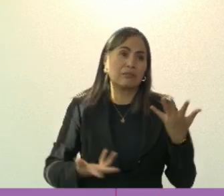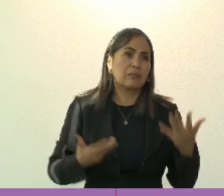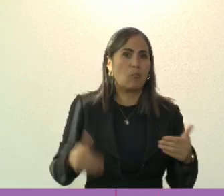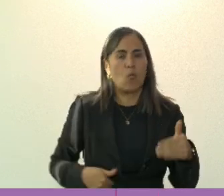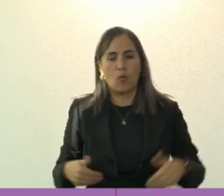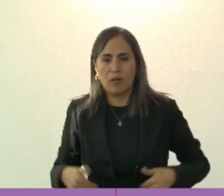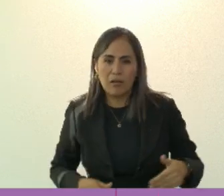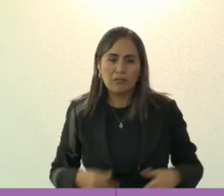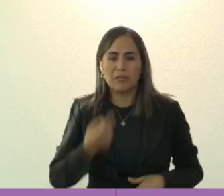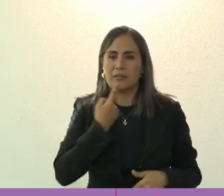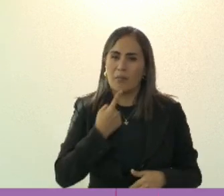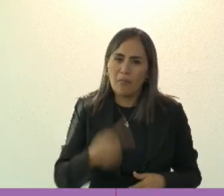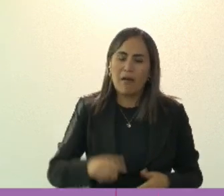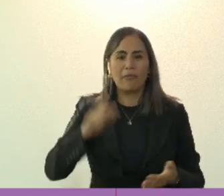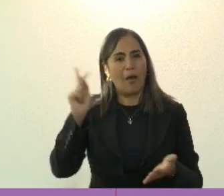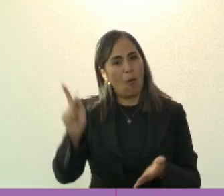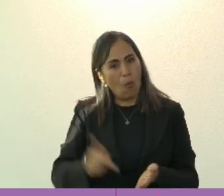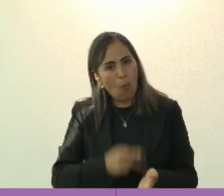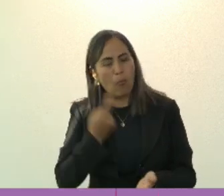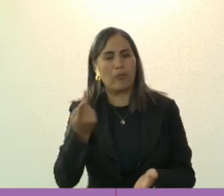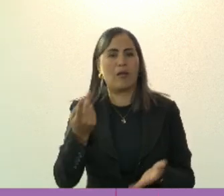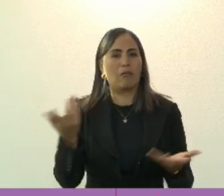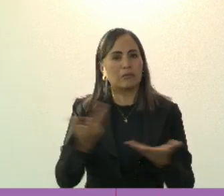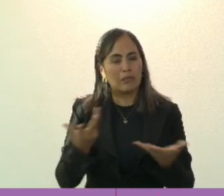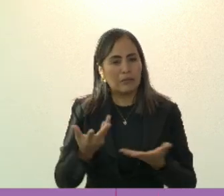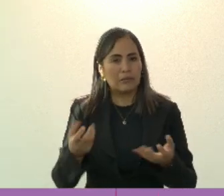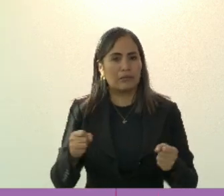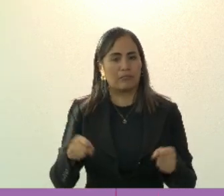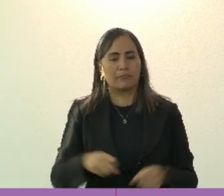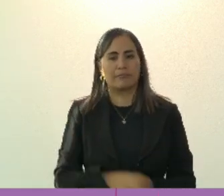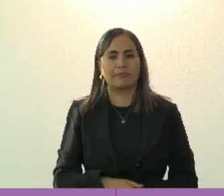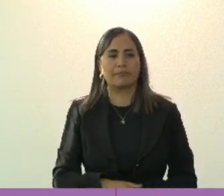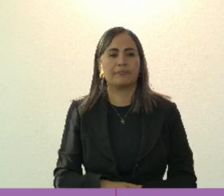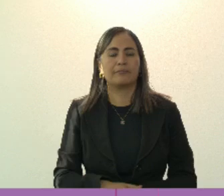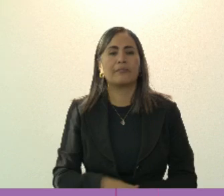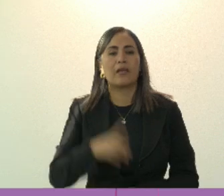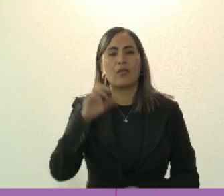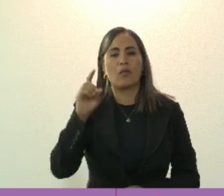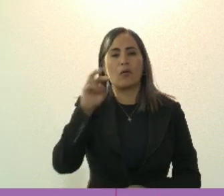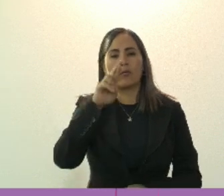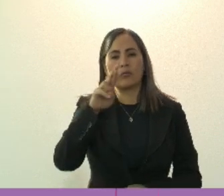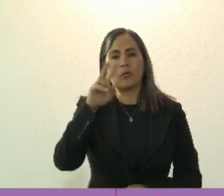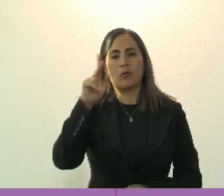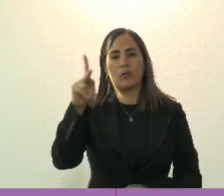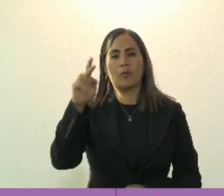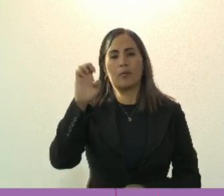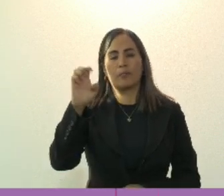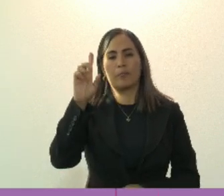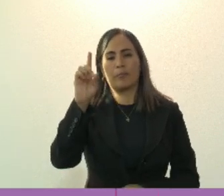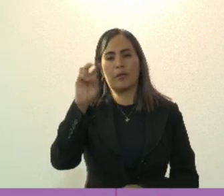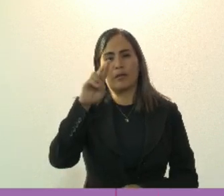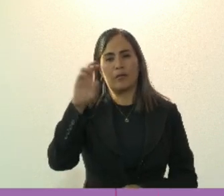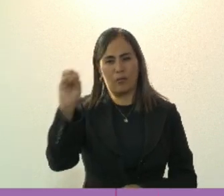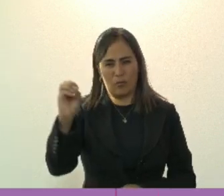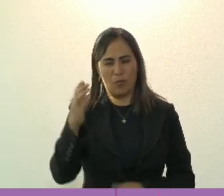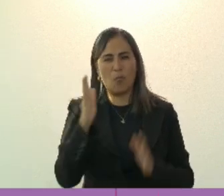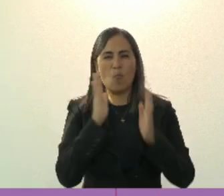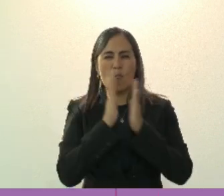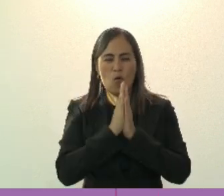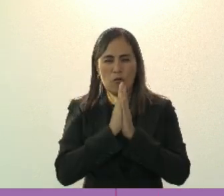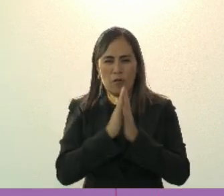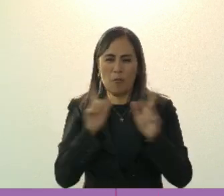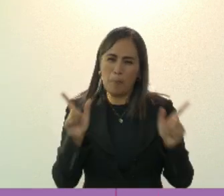quejan en la administración pública. Bien, al doctor Pedro Carta le voy a pedir por favor